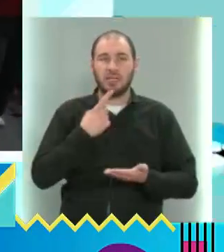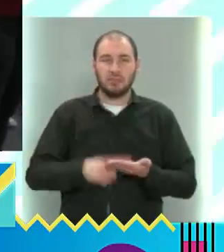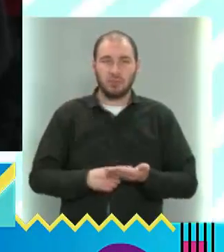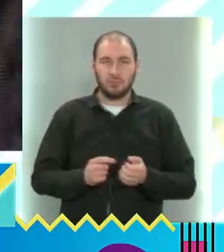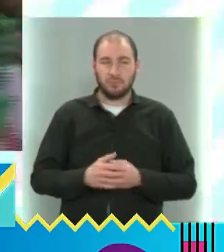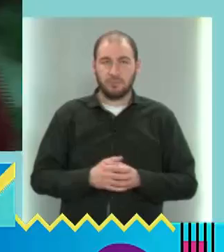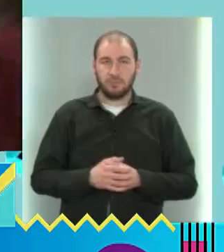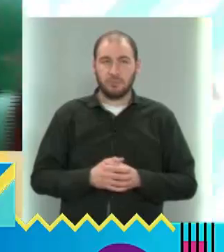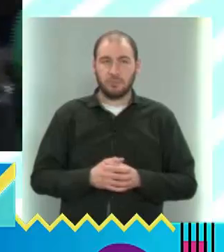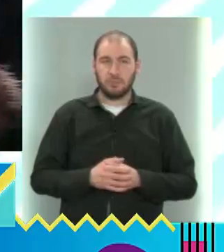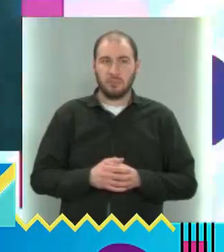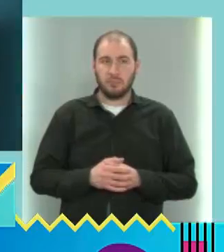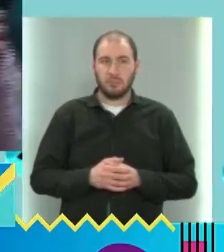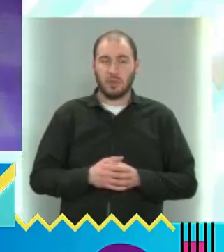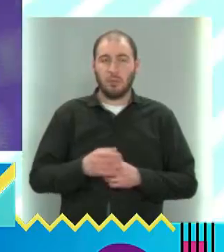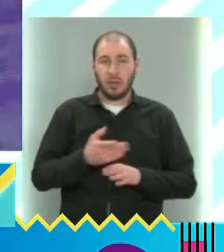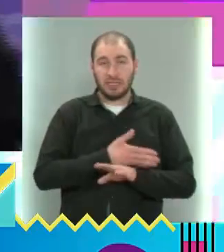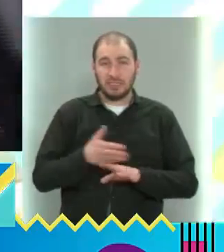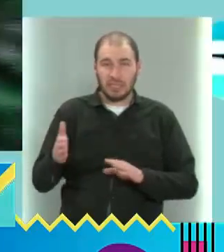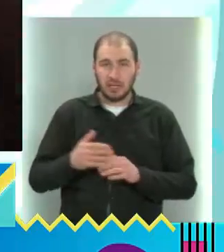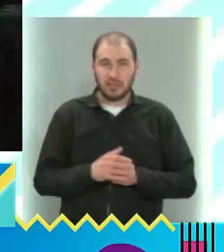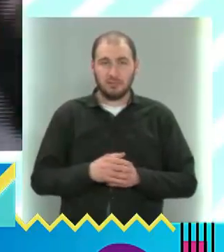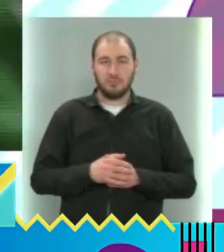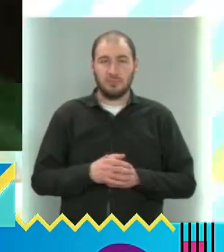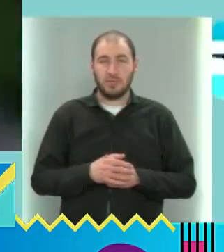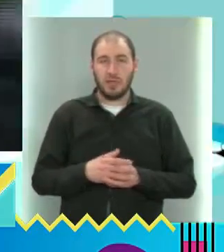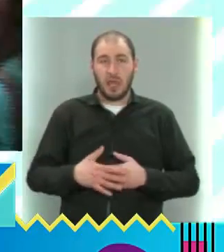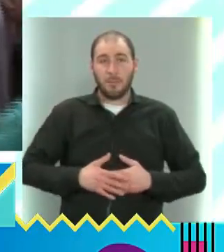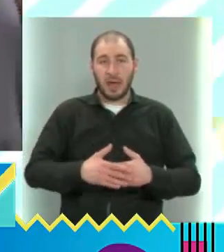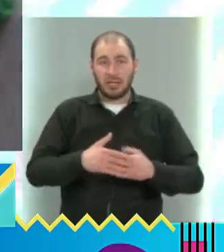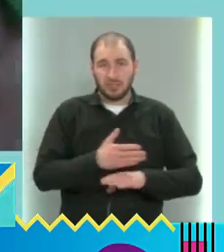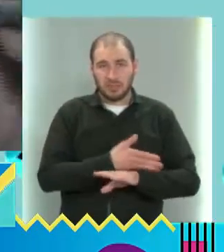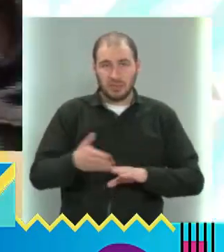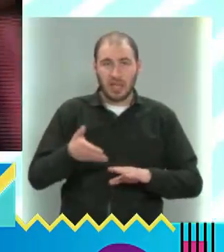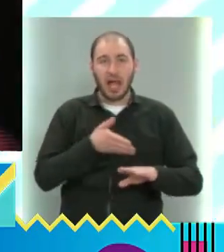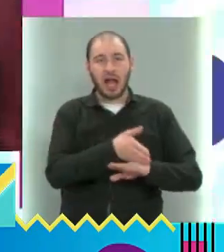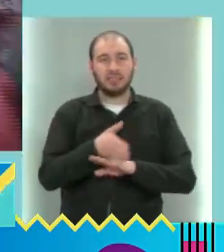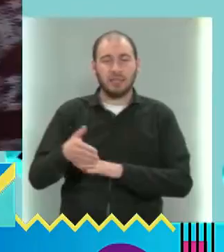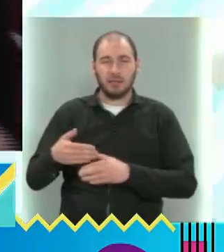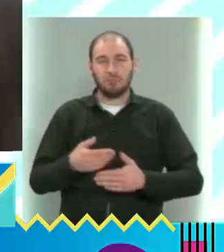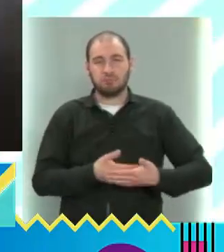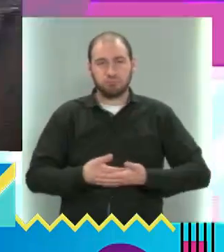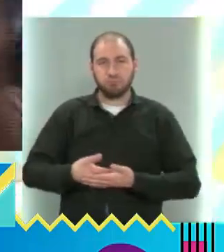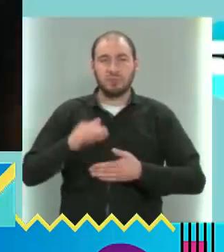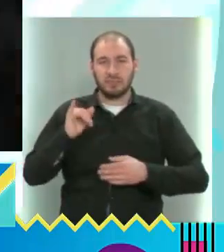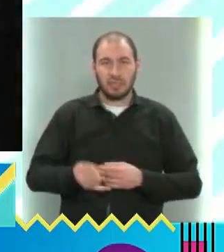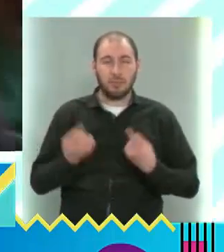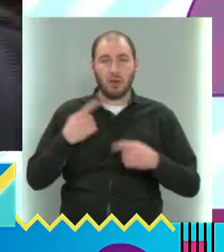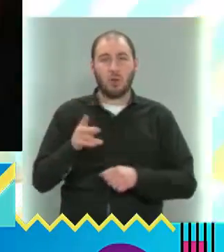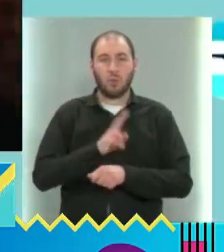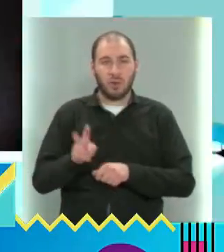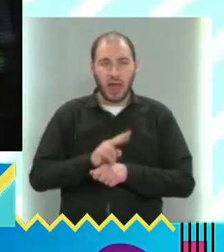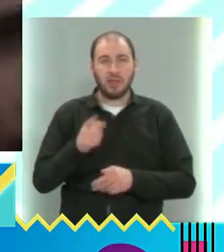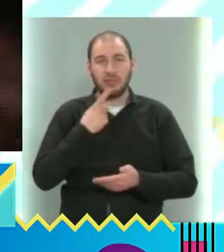decisión. Si continuar con un embarazo y acceder a maternar, pero con protección,